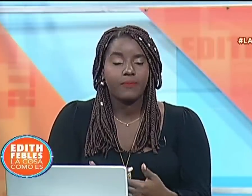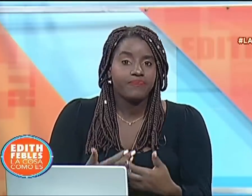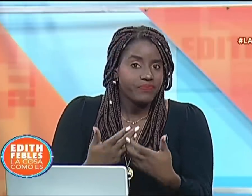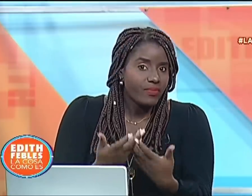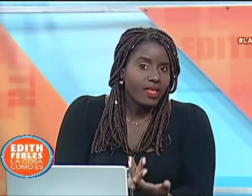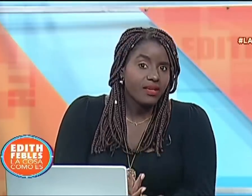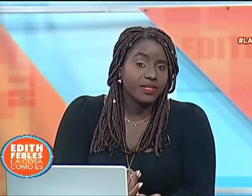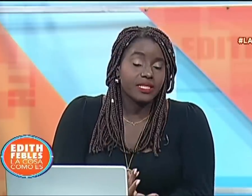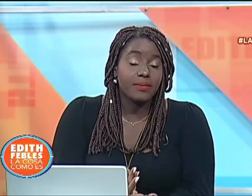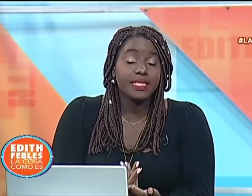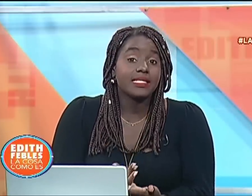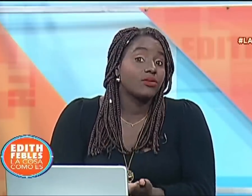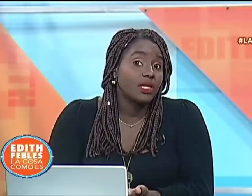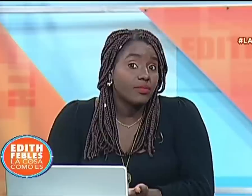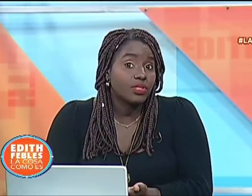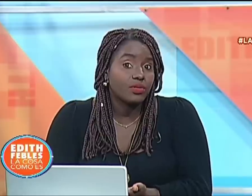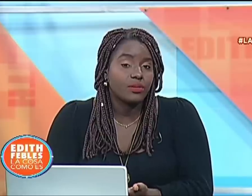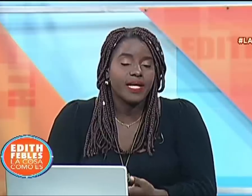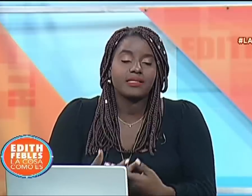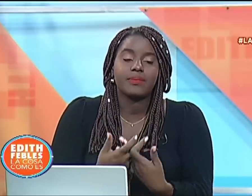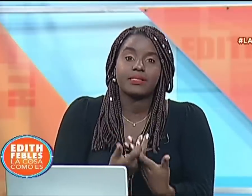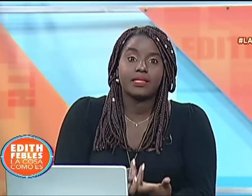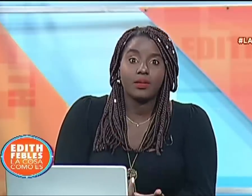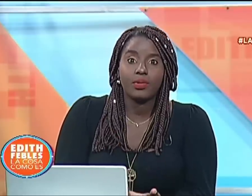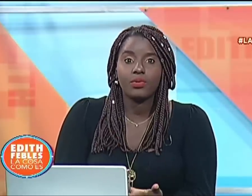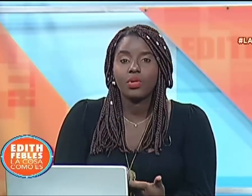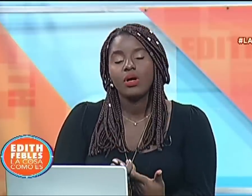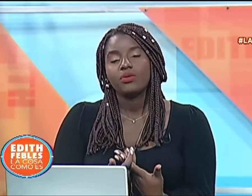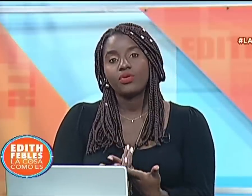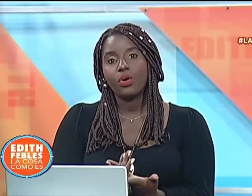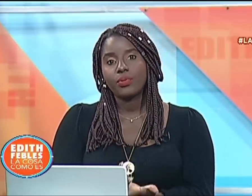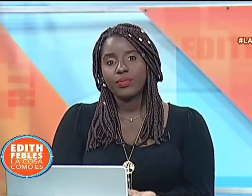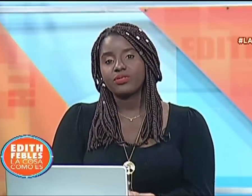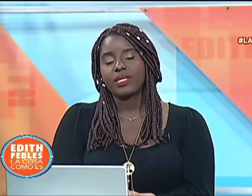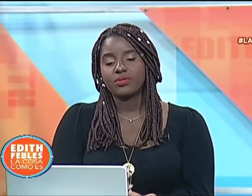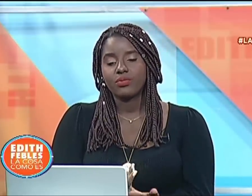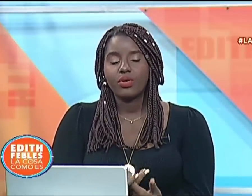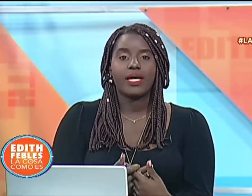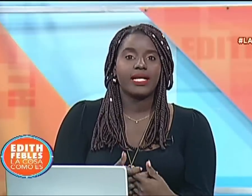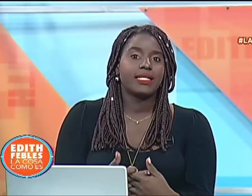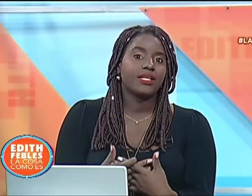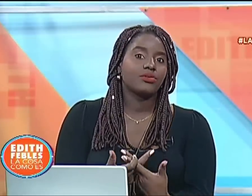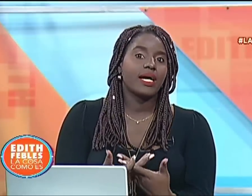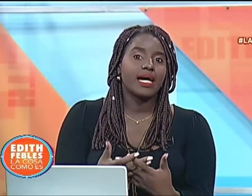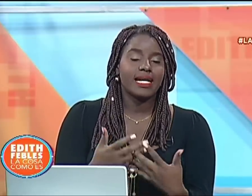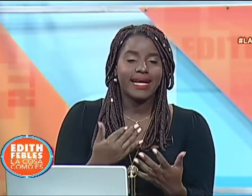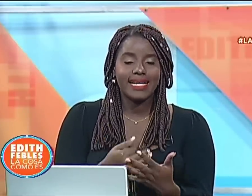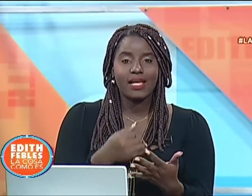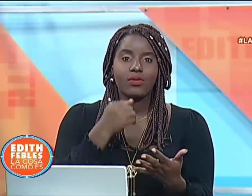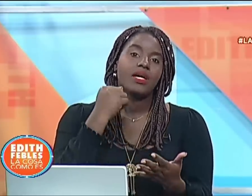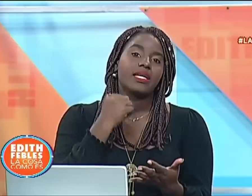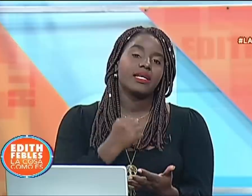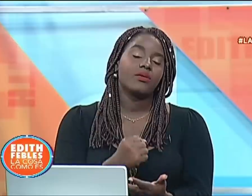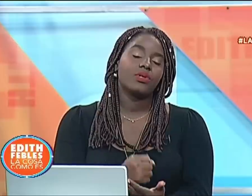dominio. Efectivamente, ya lo tenemos en nuestro país, el presidente lo promulgó, fue un compromiso que asumió, él de hecho ha